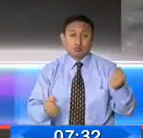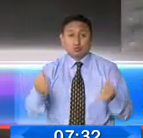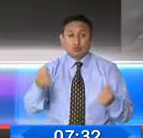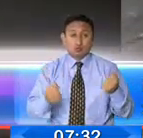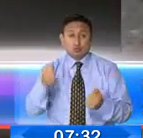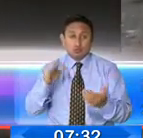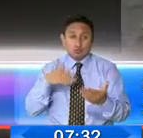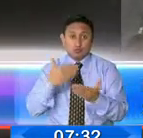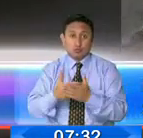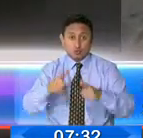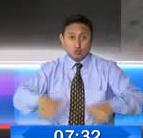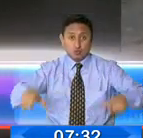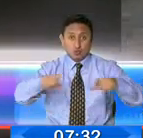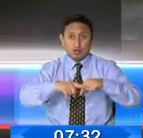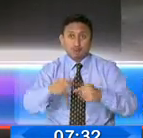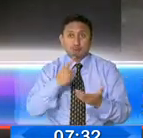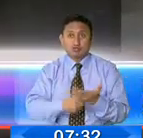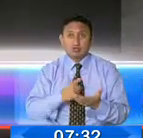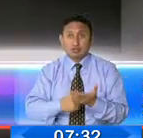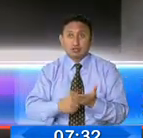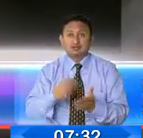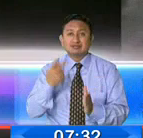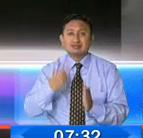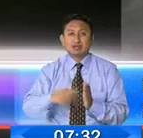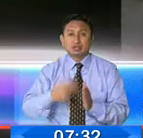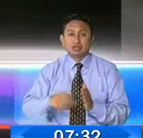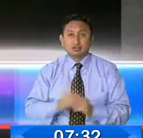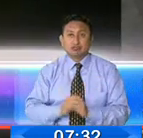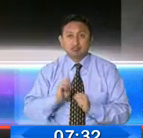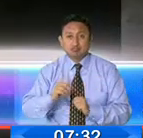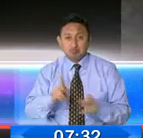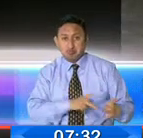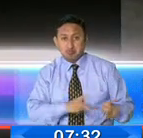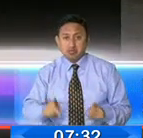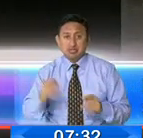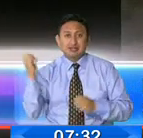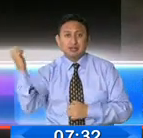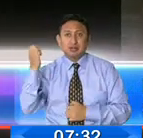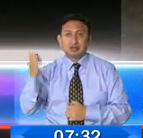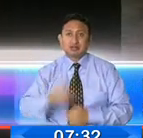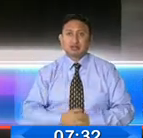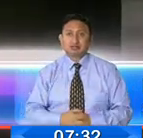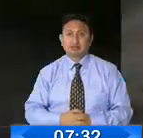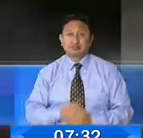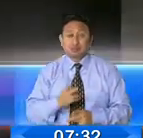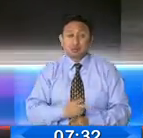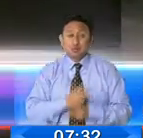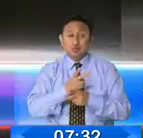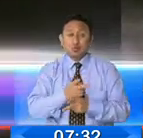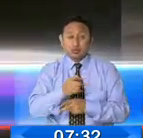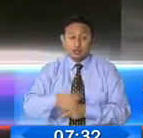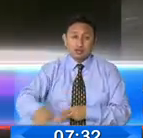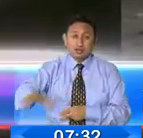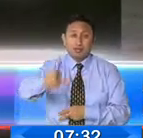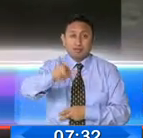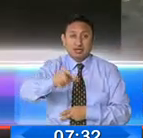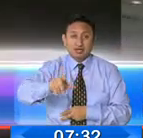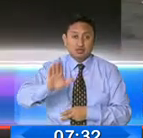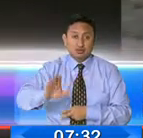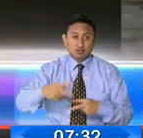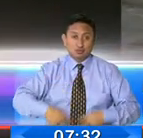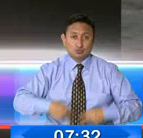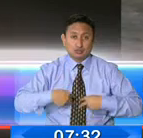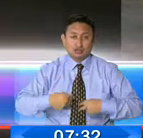al sector para analizar la situación y trazar un plan de emergencia para salvaguardar la integridad de los